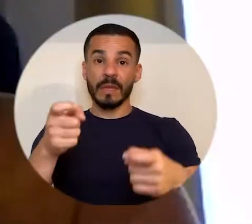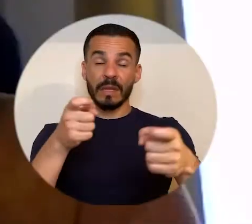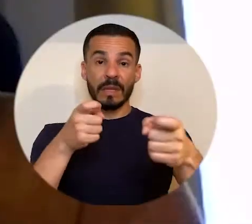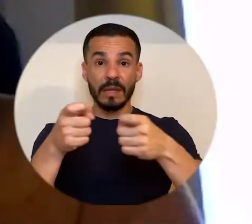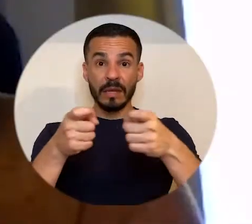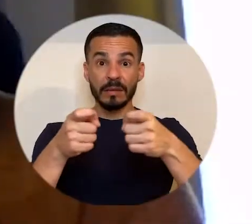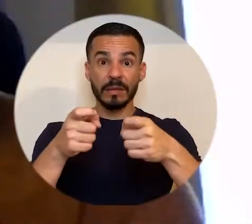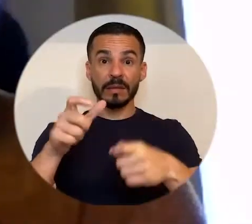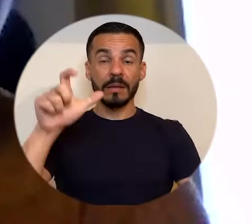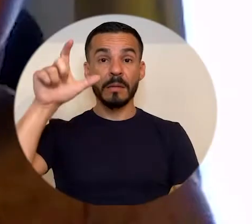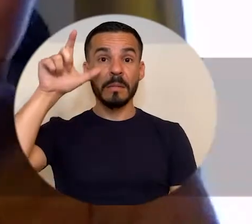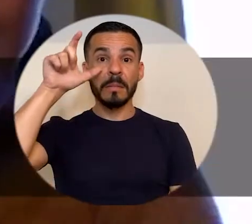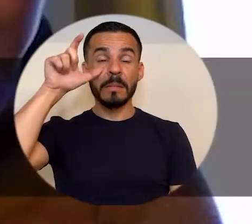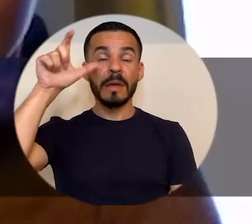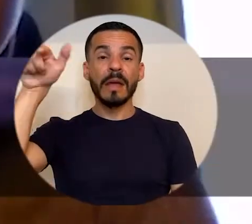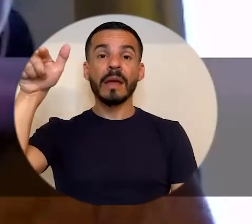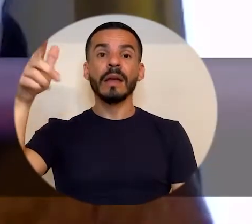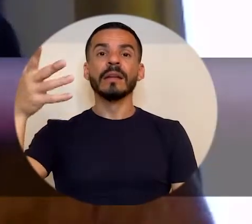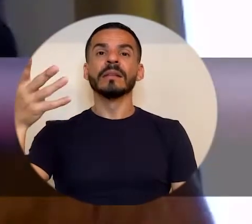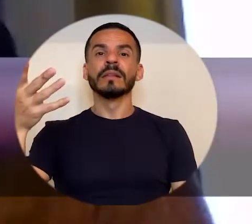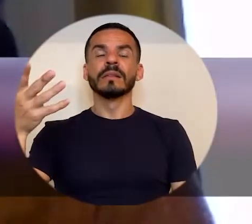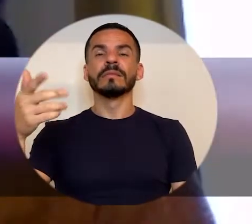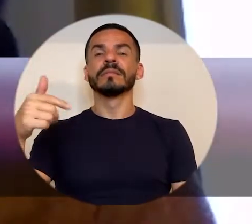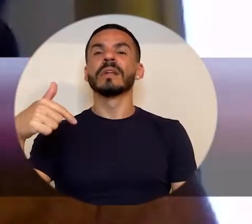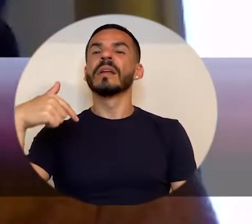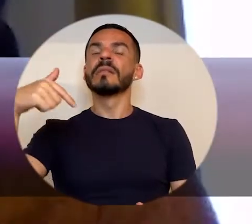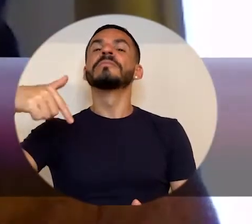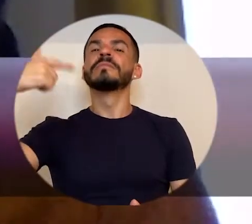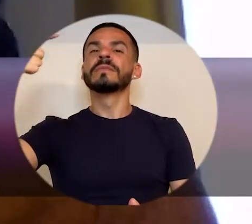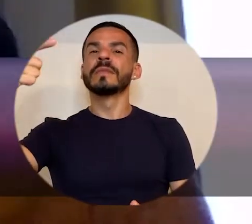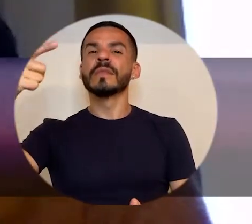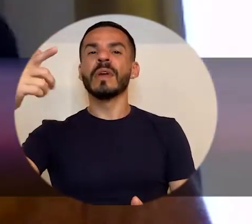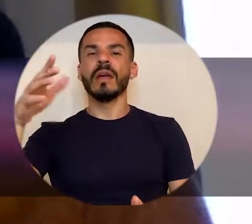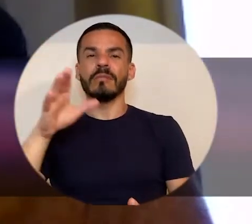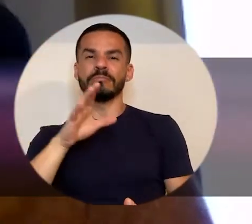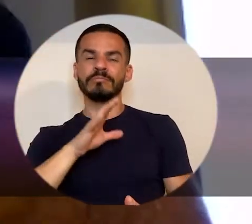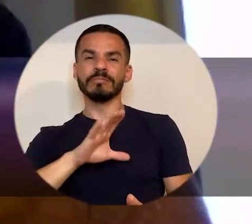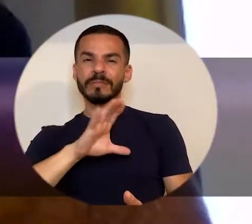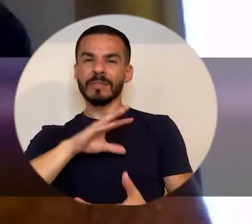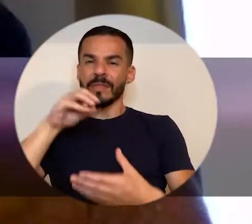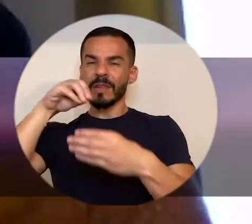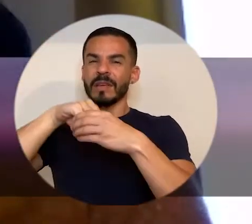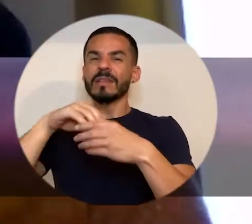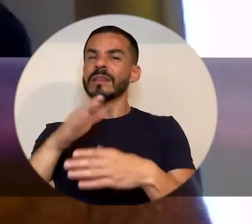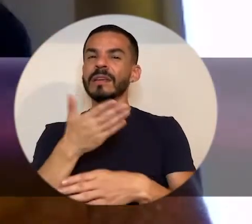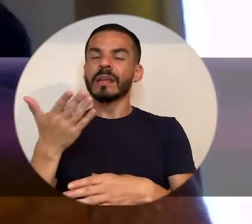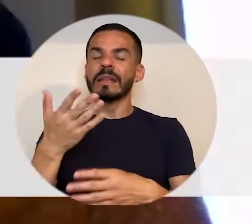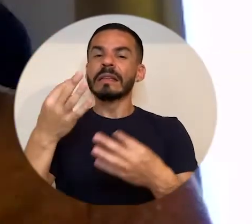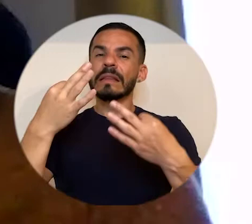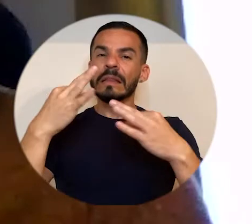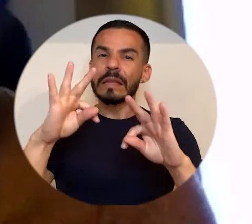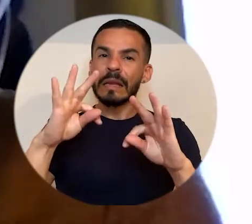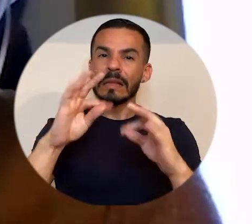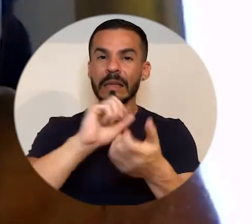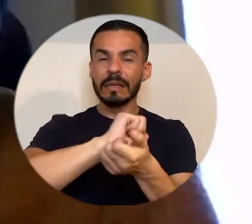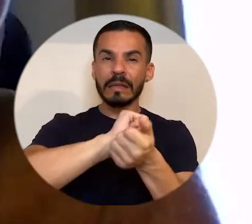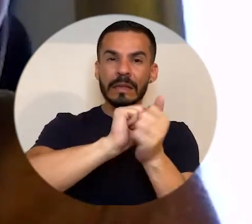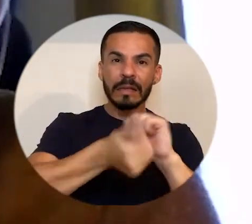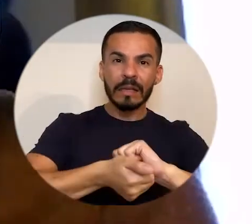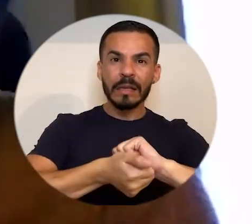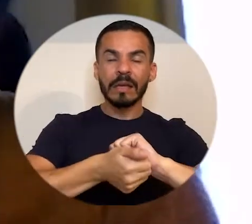La administración Biden se va a caracterizar, podríamos decir, por tratar